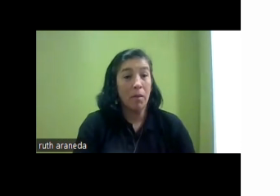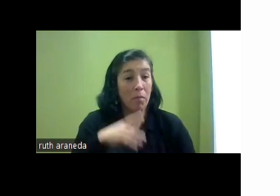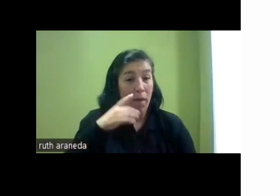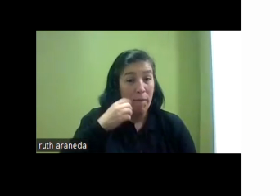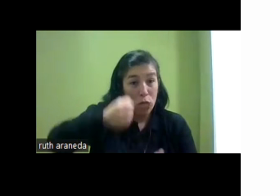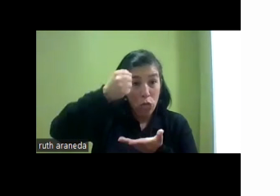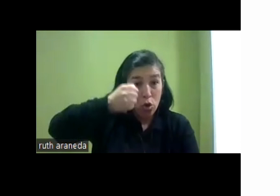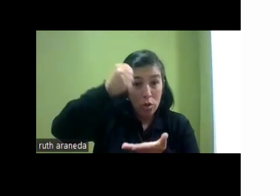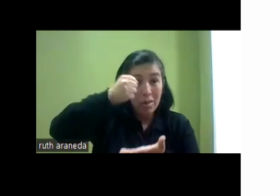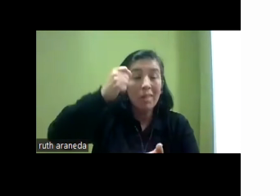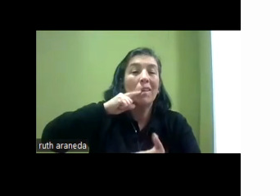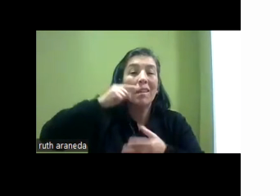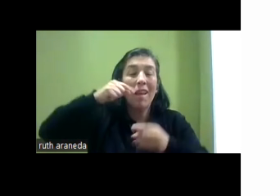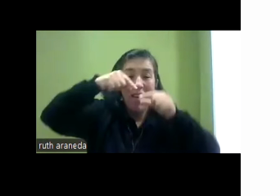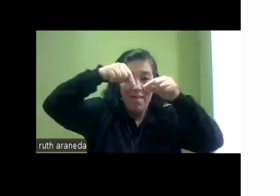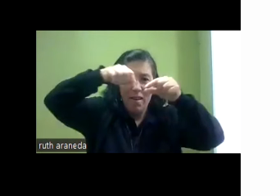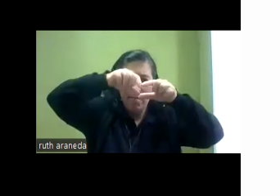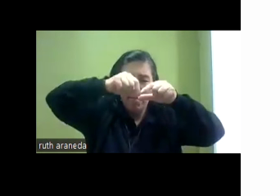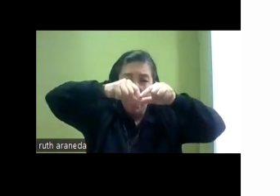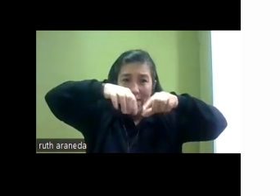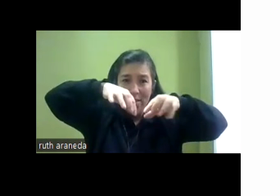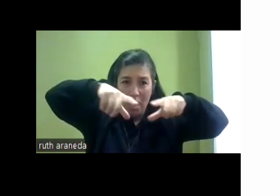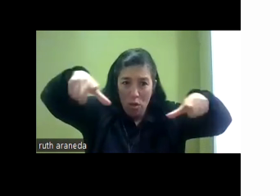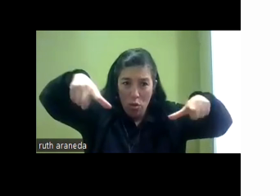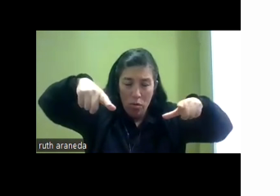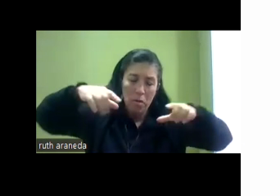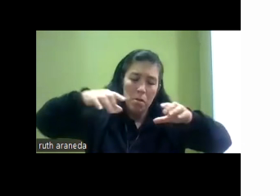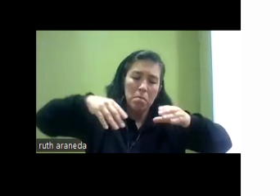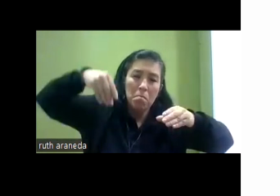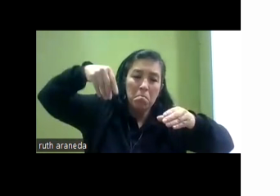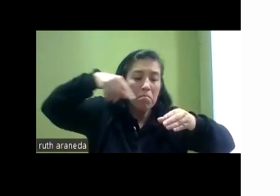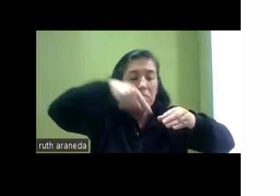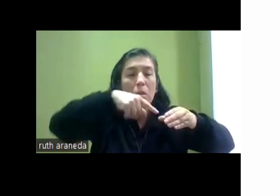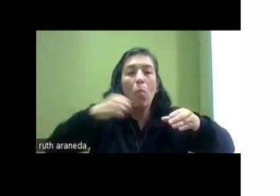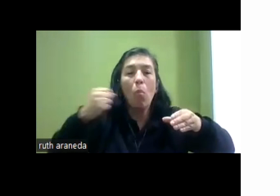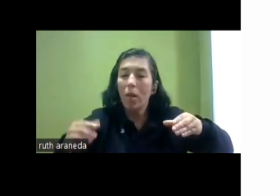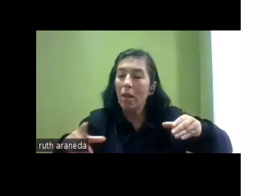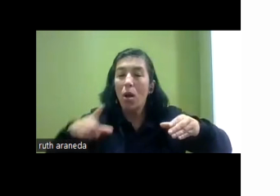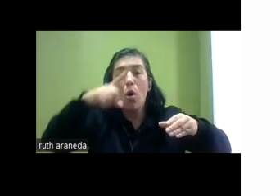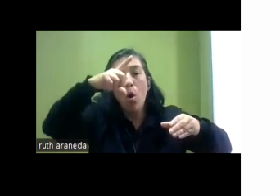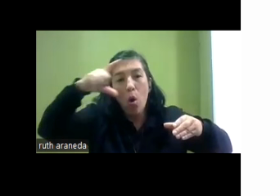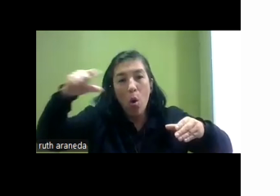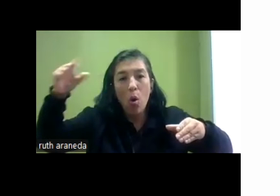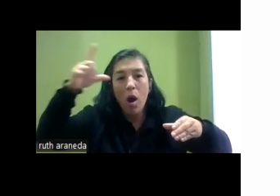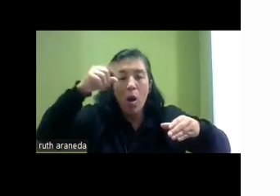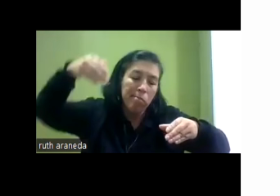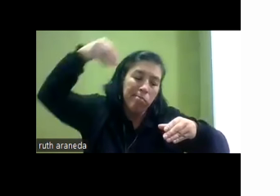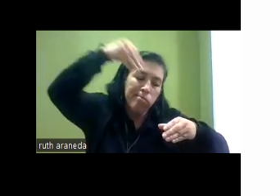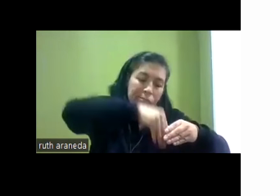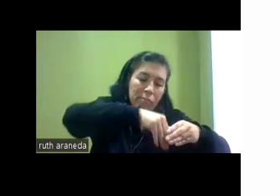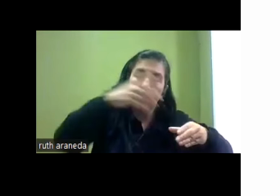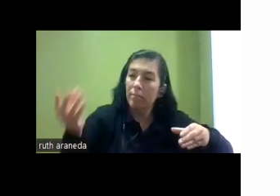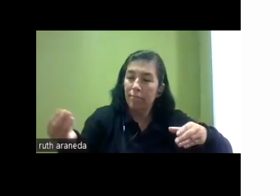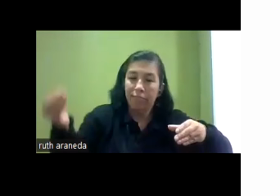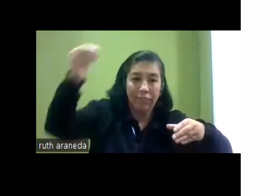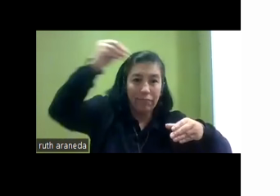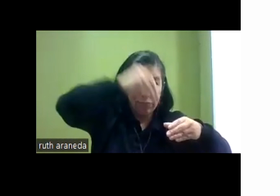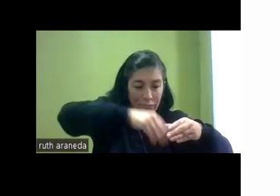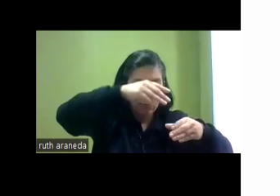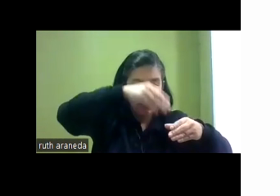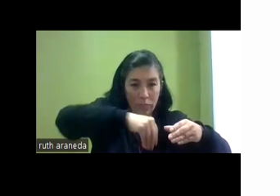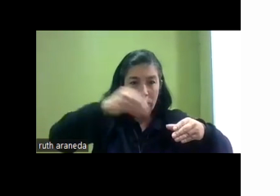una abertura aquí arriba, que permitía entonces sacar y meter la hoja